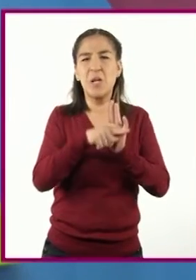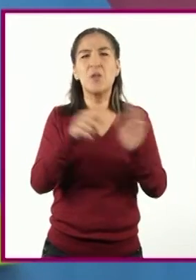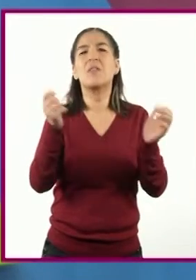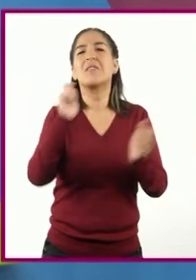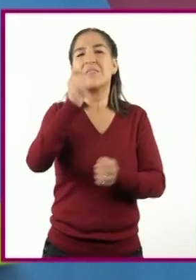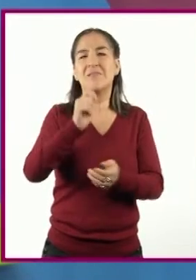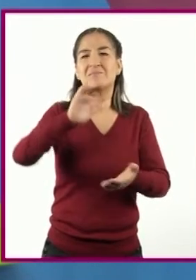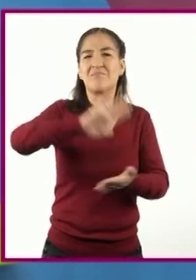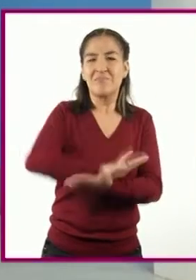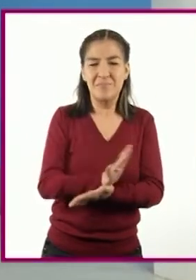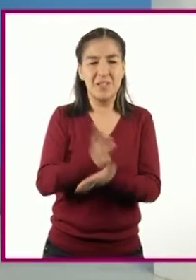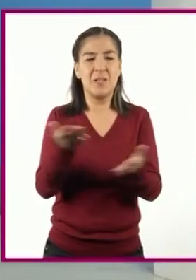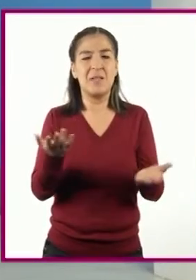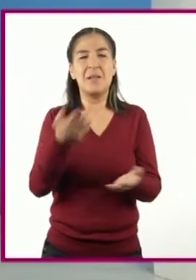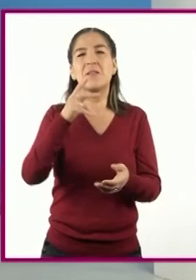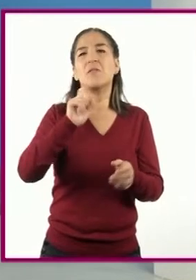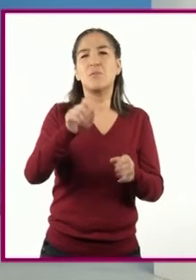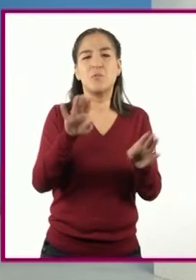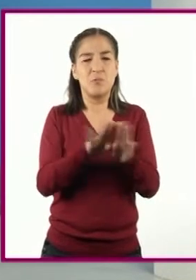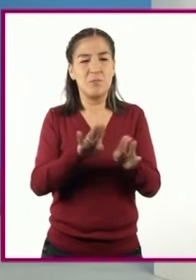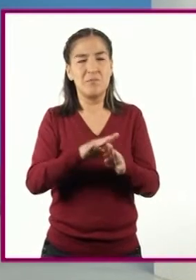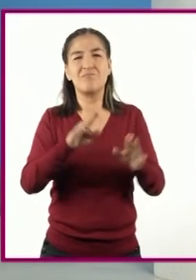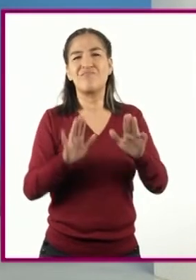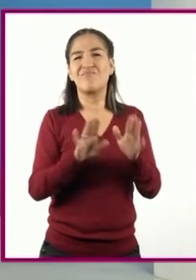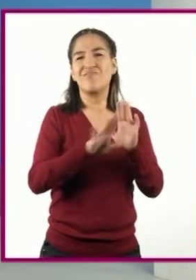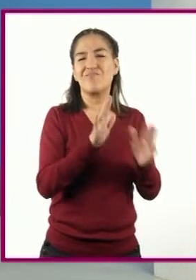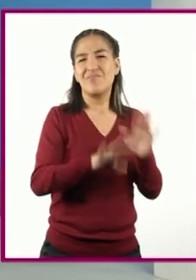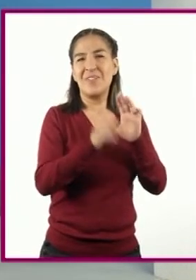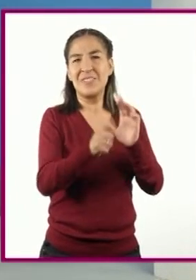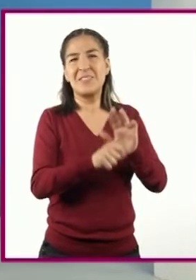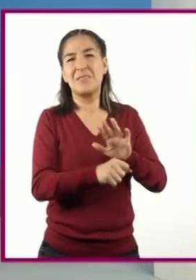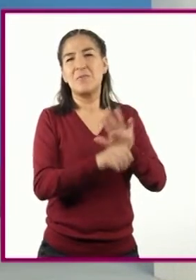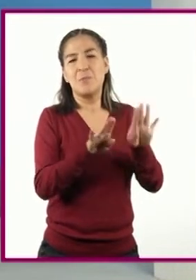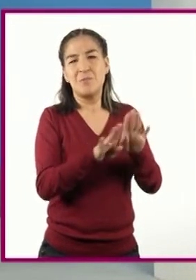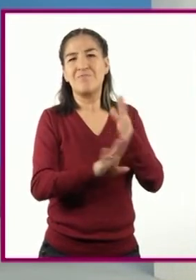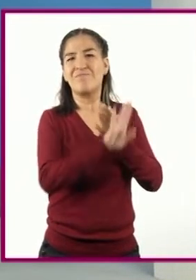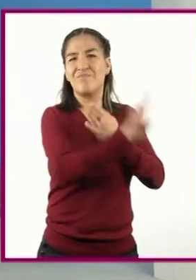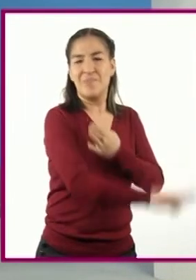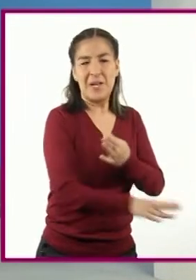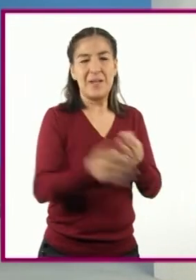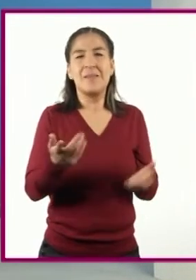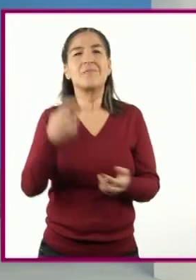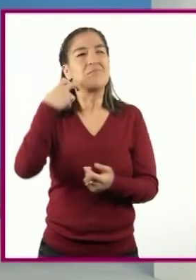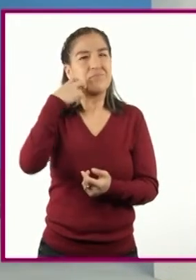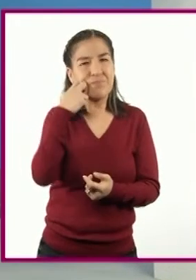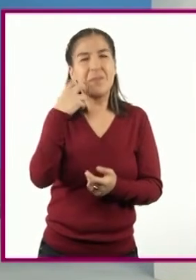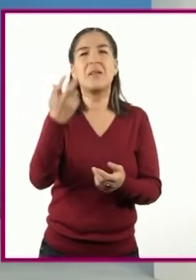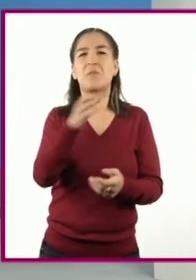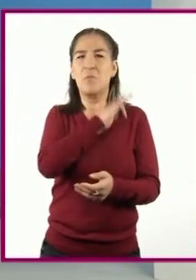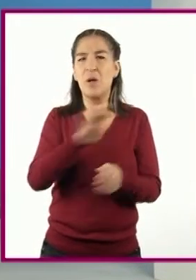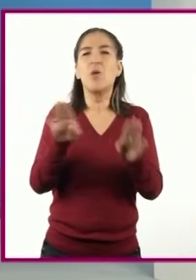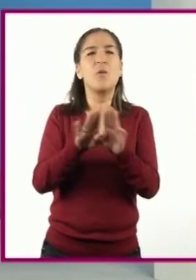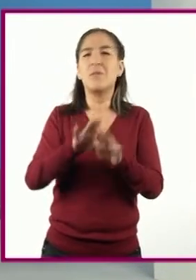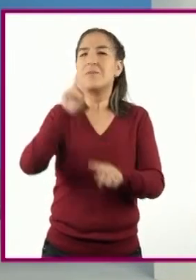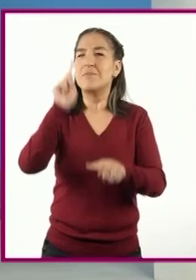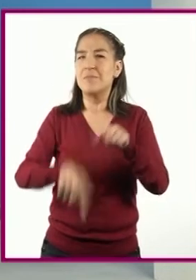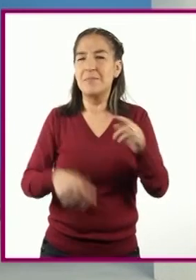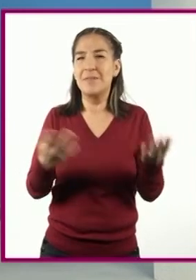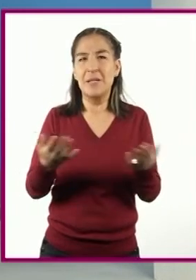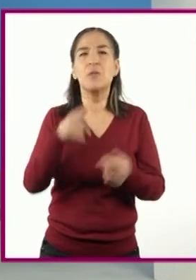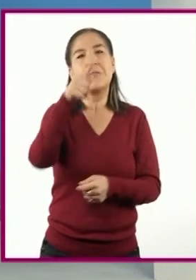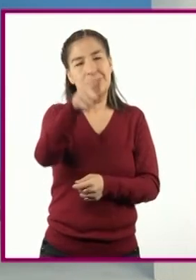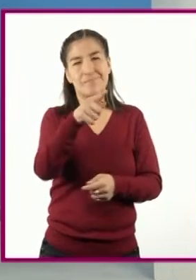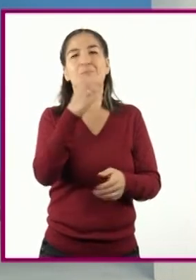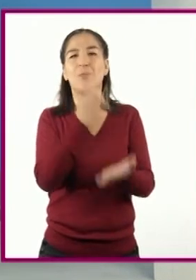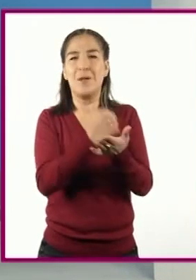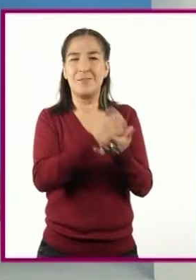la discriminación, la marginación y la xenofobia? ¿Será posible? Respóndanlas en